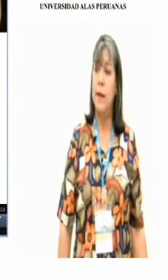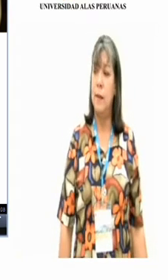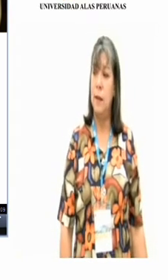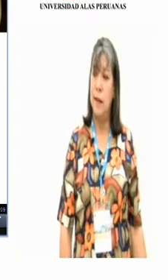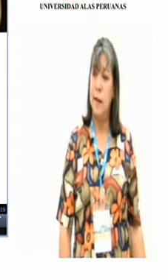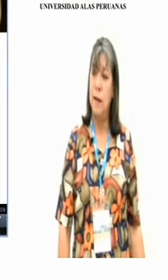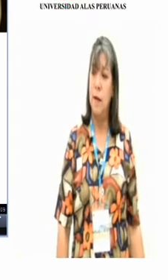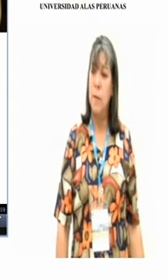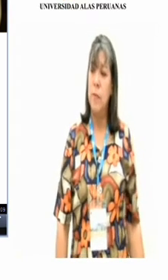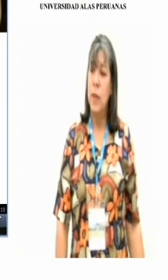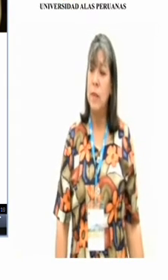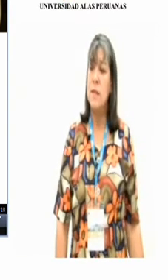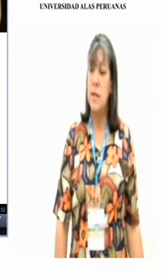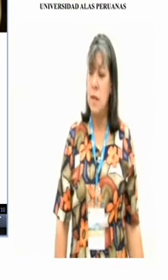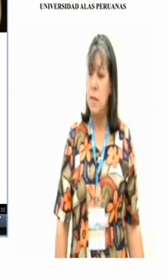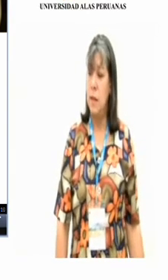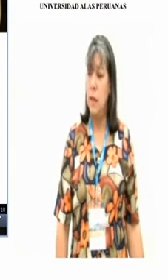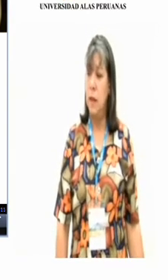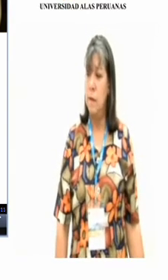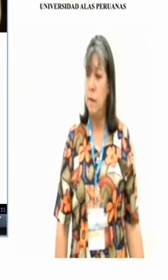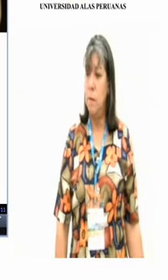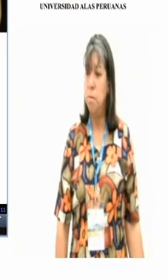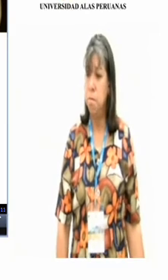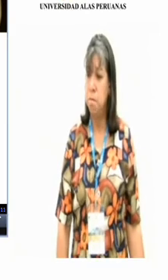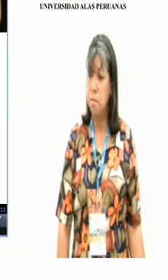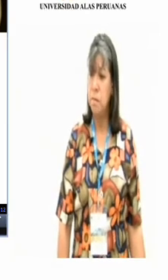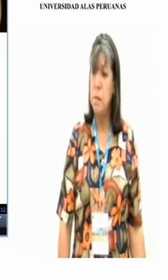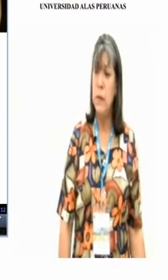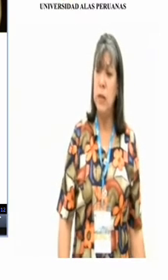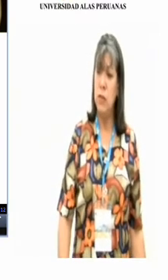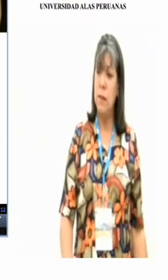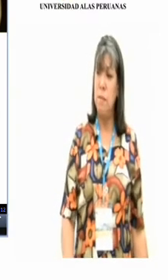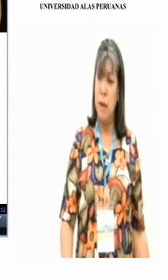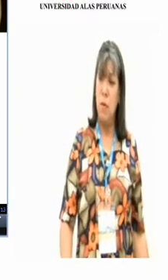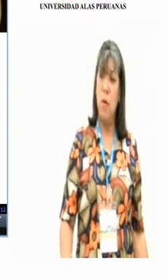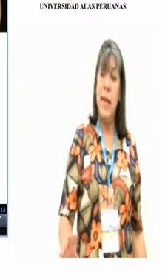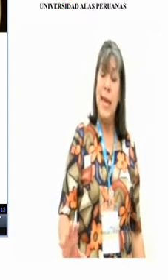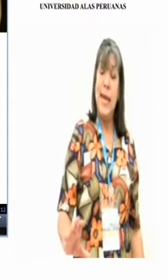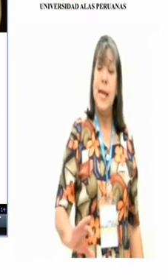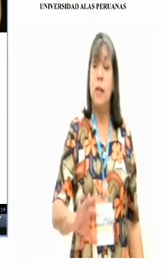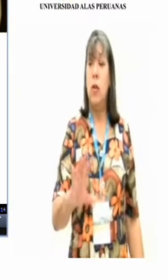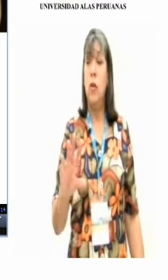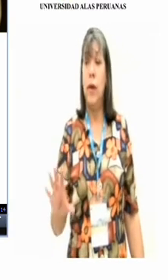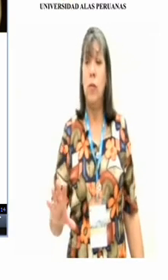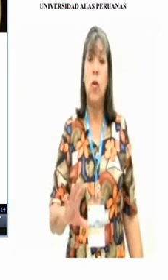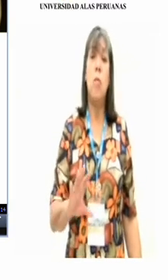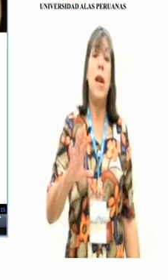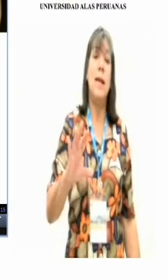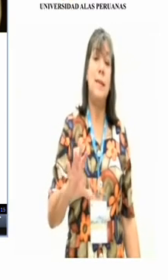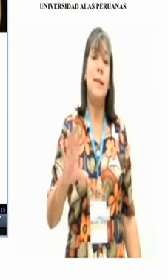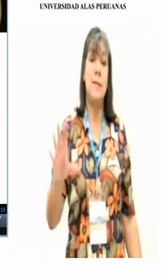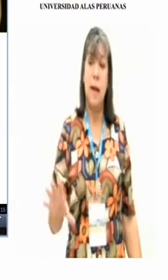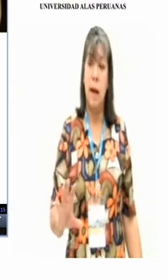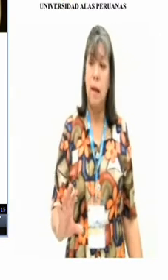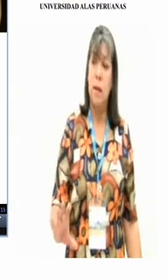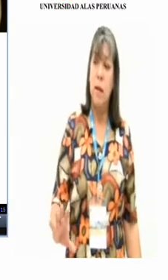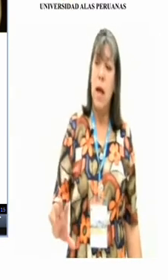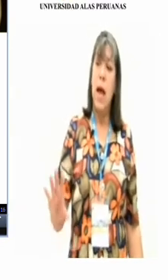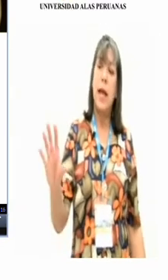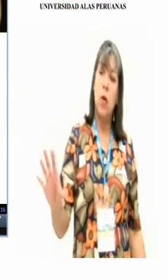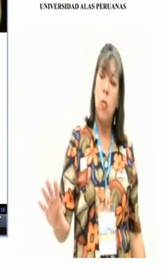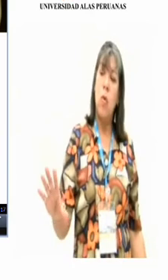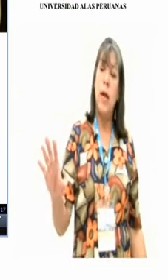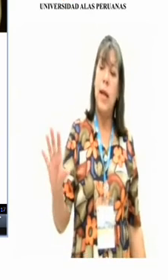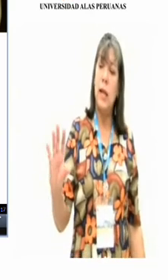desarrollo pues de las estrategias de enseñanza a distancia. Entonces vemos que todo esto es como la